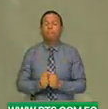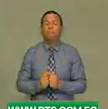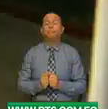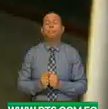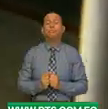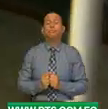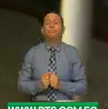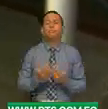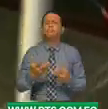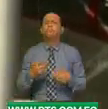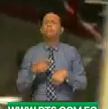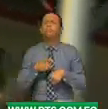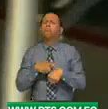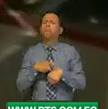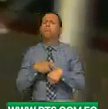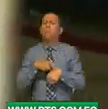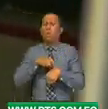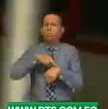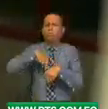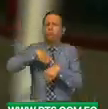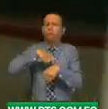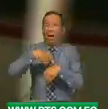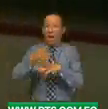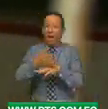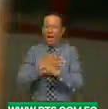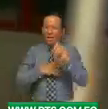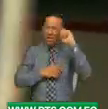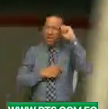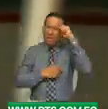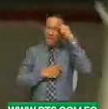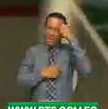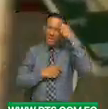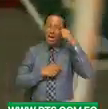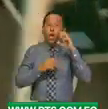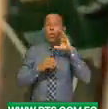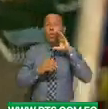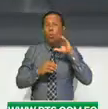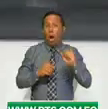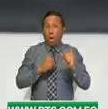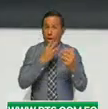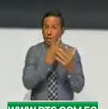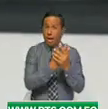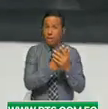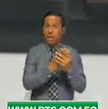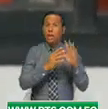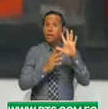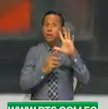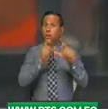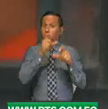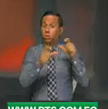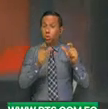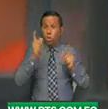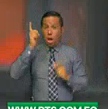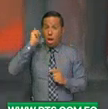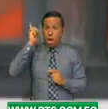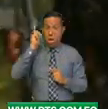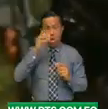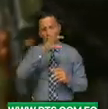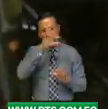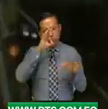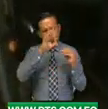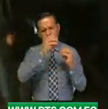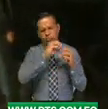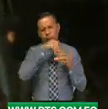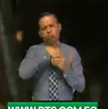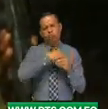Habían transcurrido tan solo horas del traslado de 5 cabecillas desde El Turi en Cuenca a estrenar la cárcel de máxima seguridad